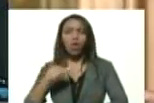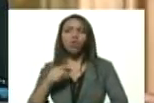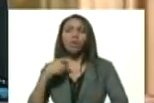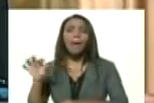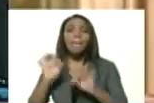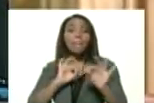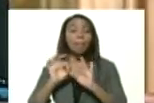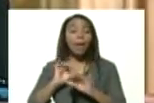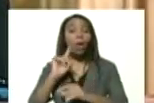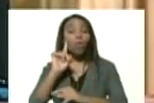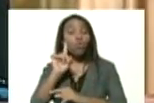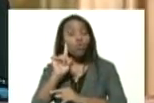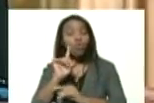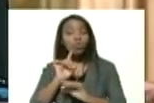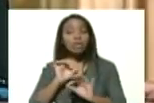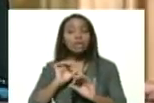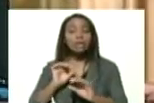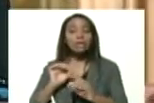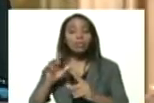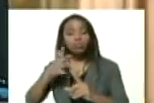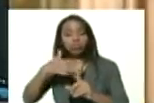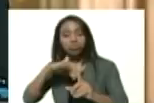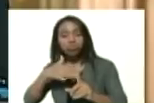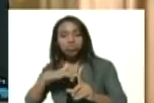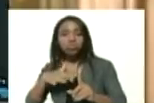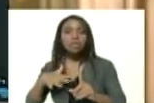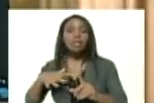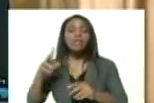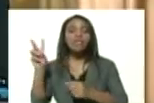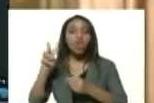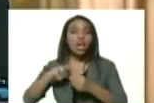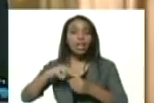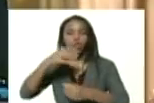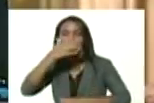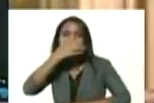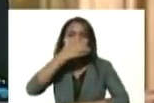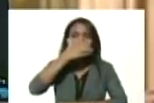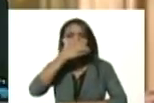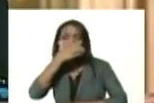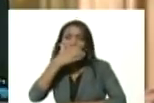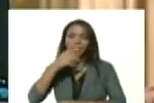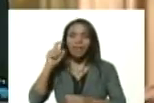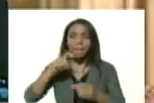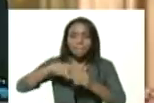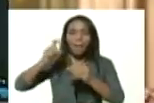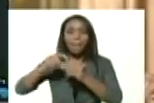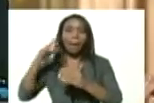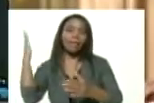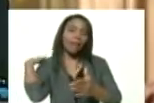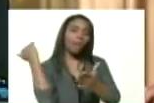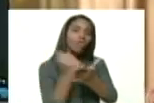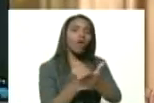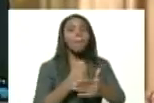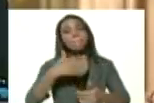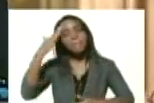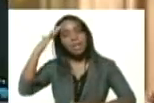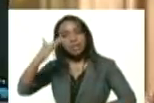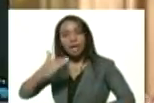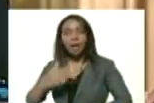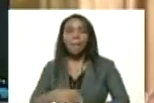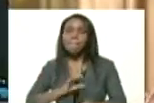preparando un ataque terrorista violento de desertores y traidores militares